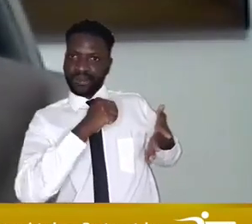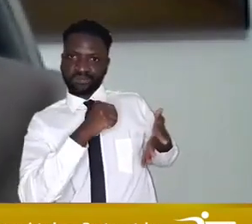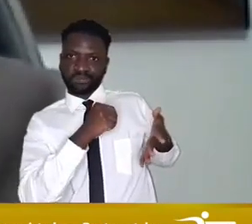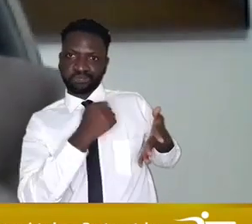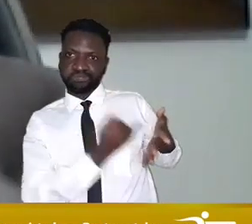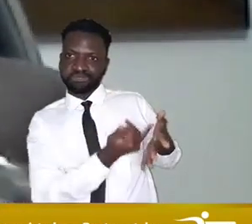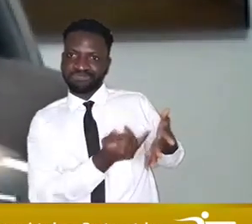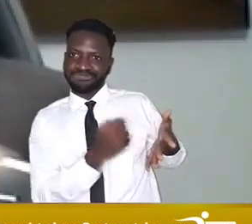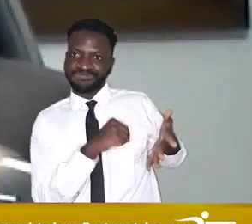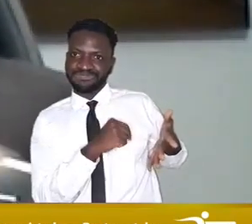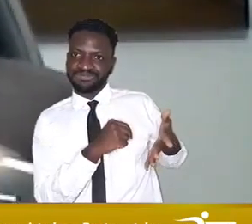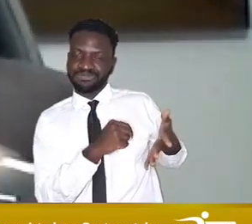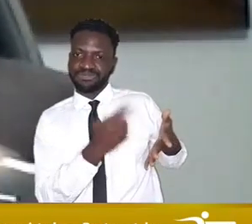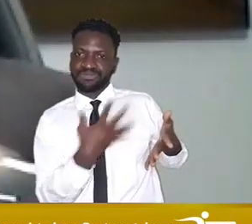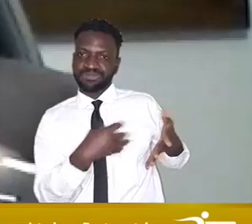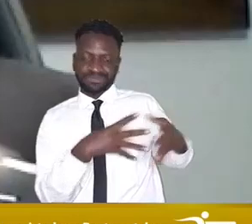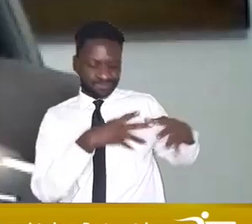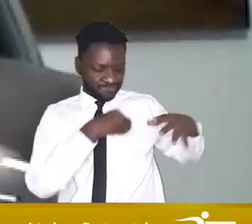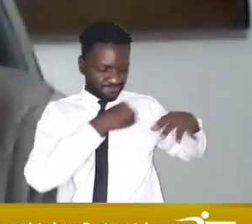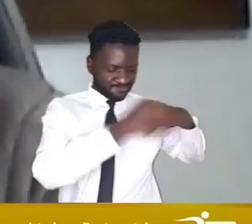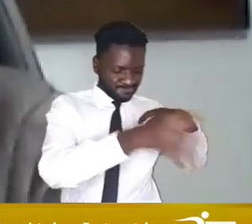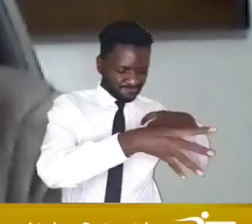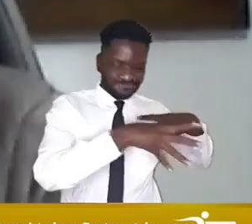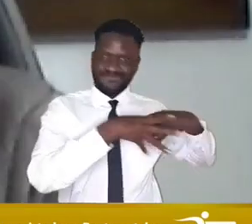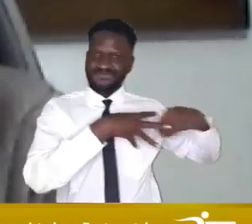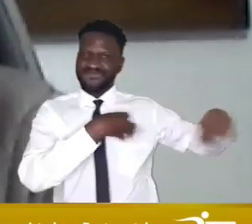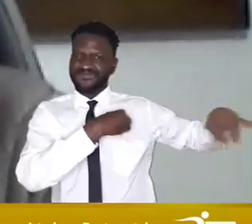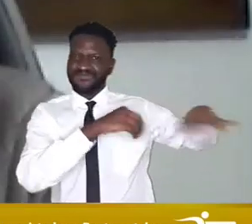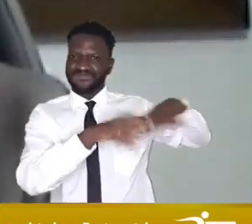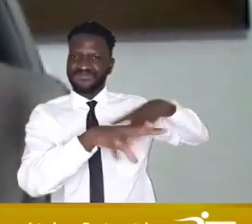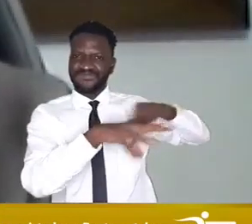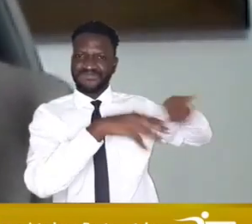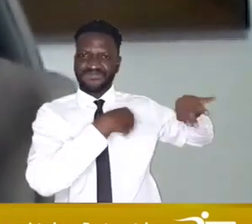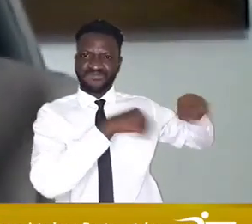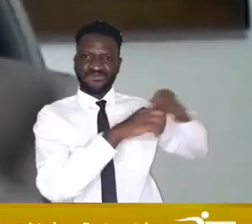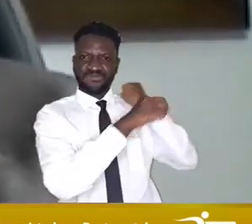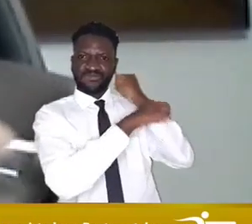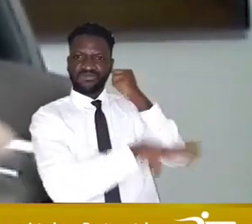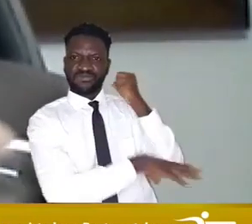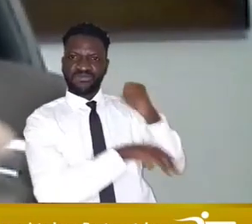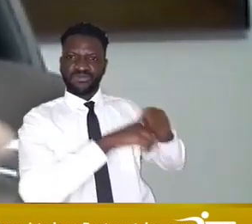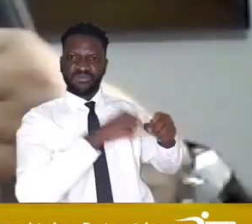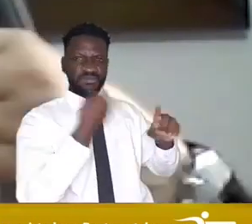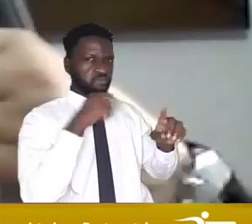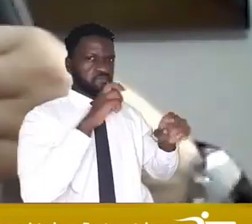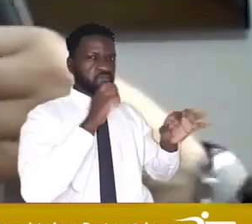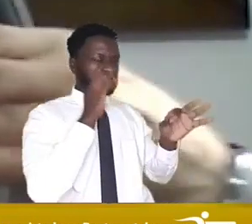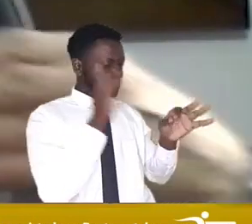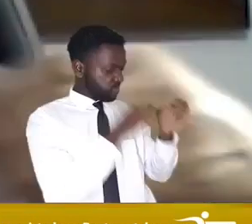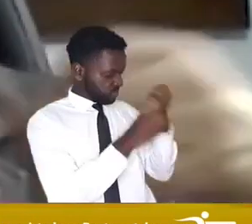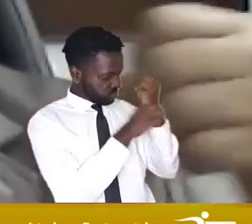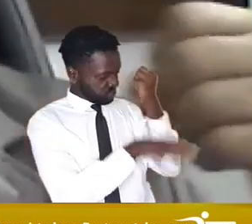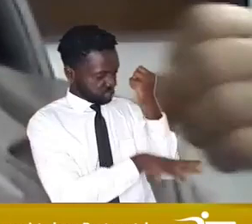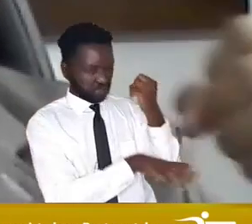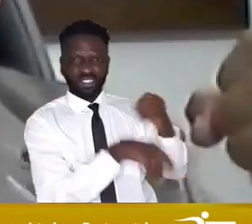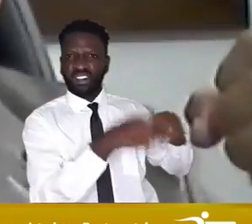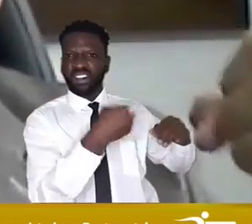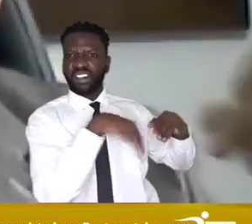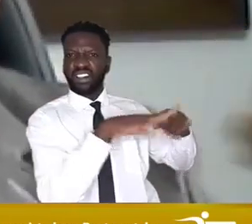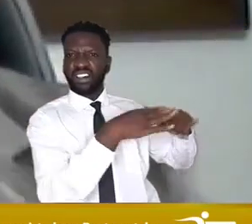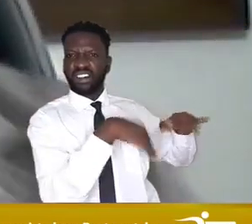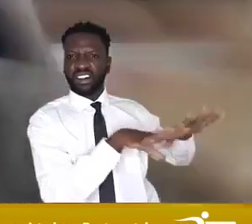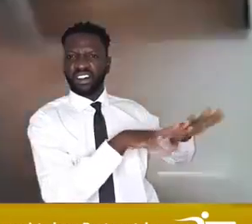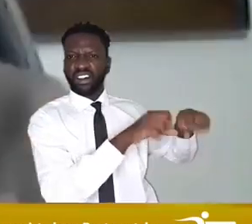hay que quitarle la falsa doctrina. Hay que quitarle esa tendencia a